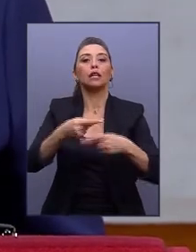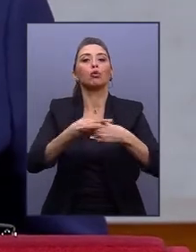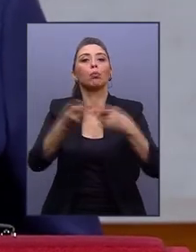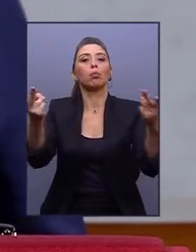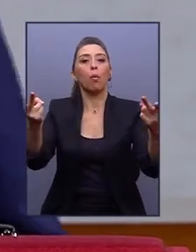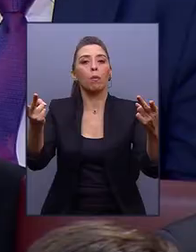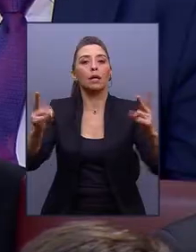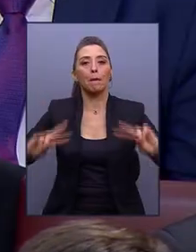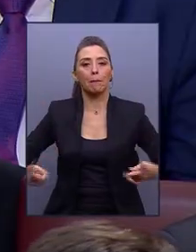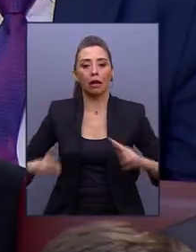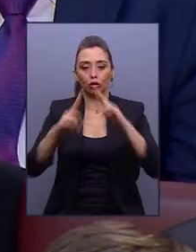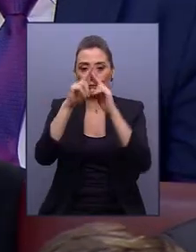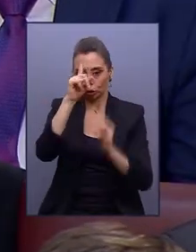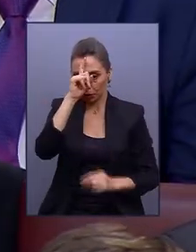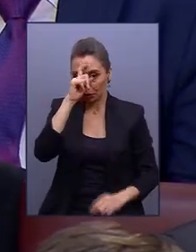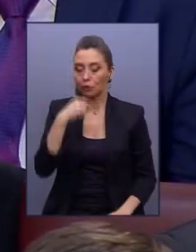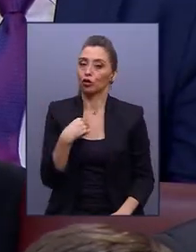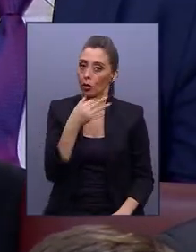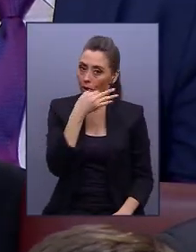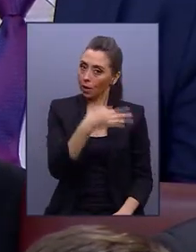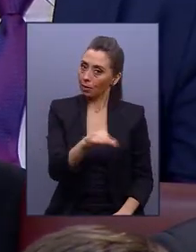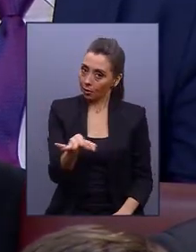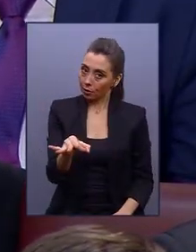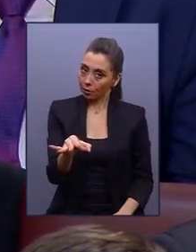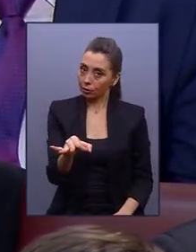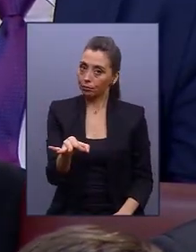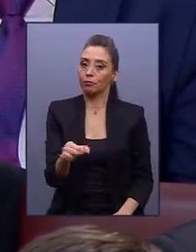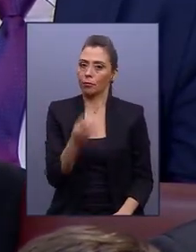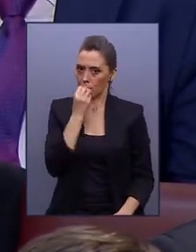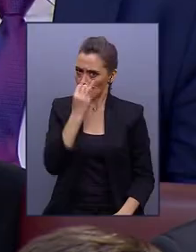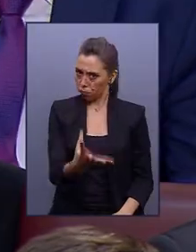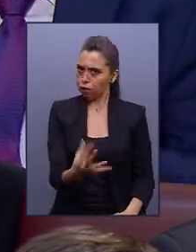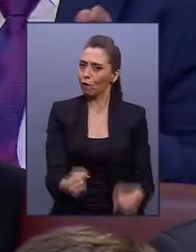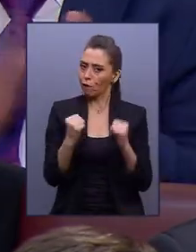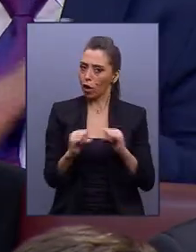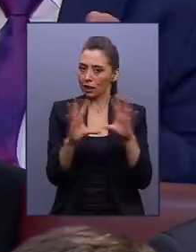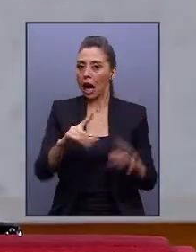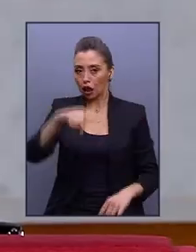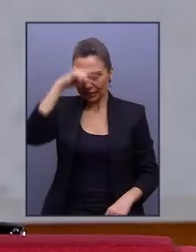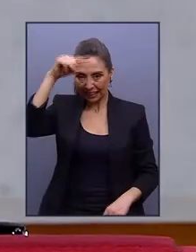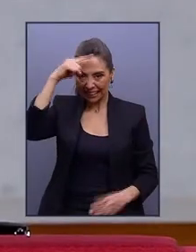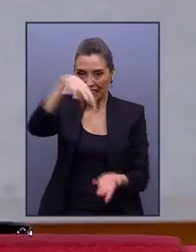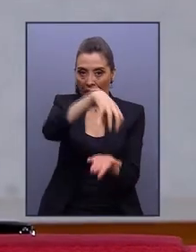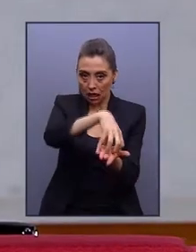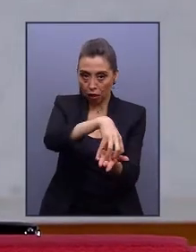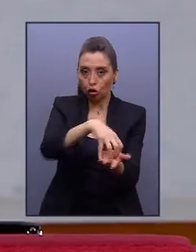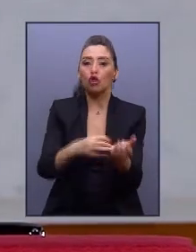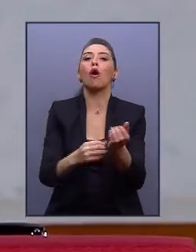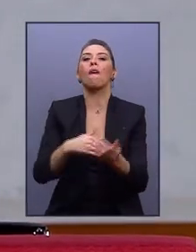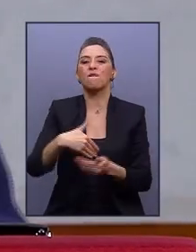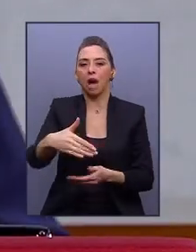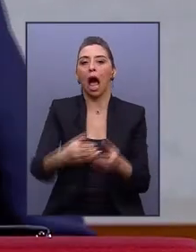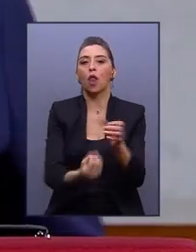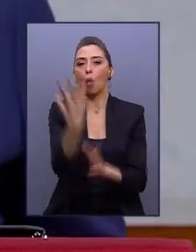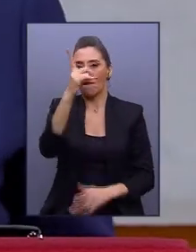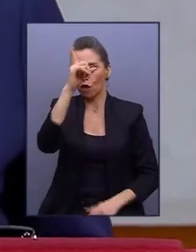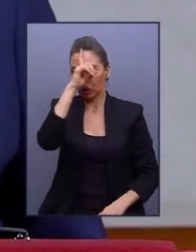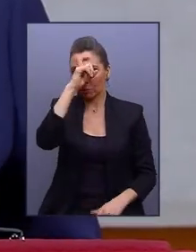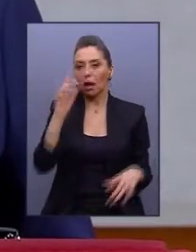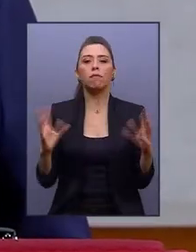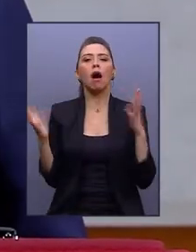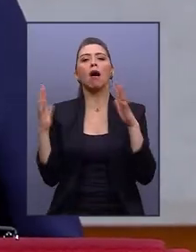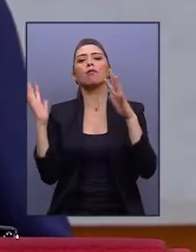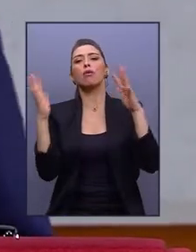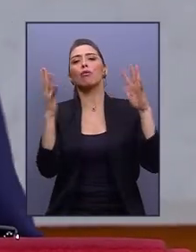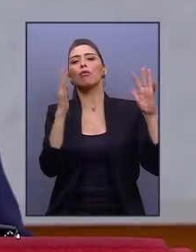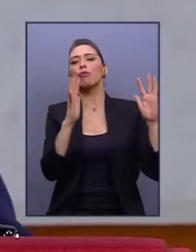construcción. Así que quiero decirle fuerte y claro, San Antonio tendrá nuevo hospital.